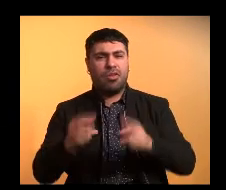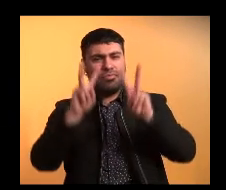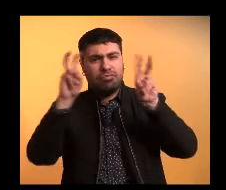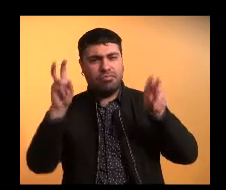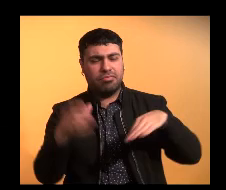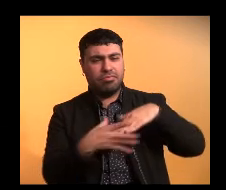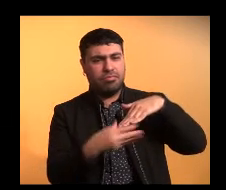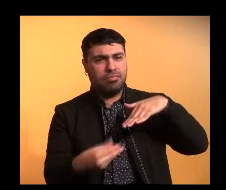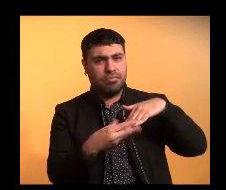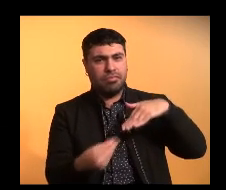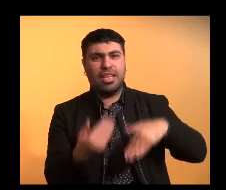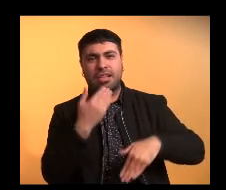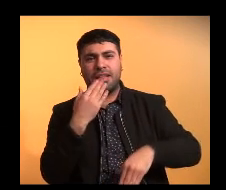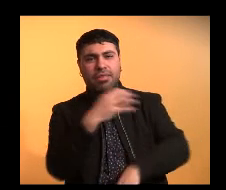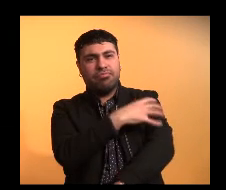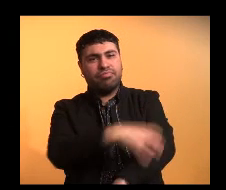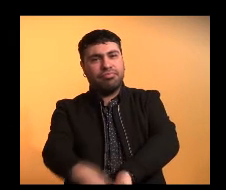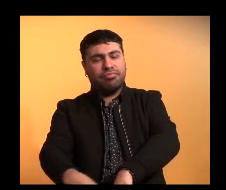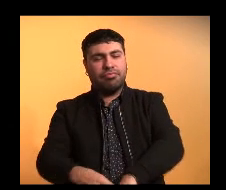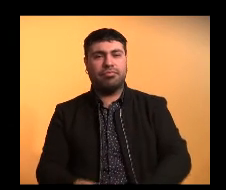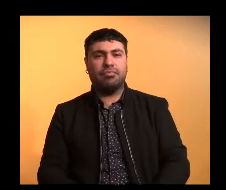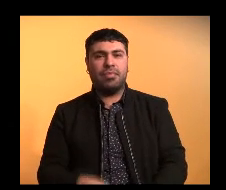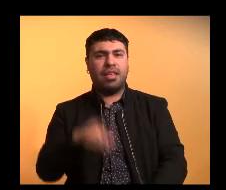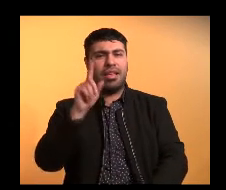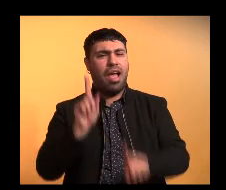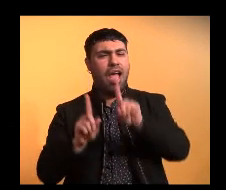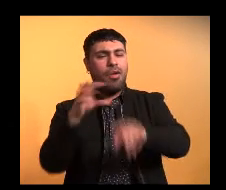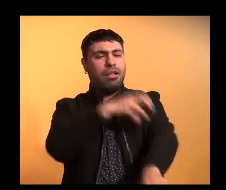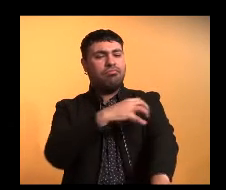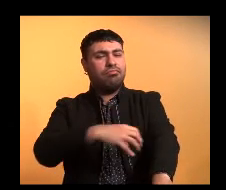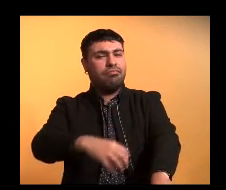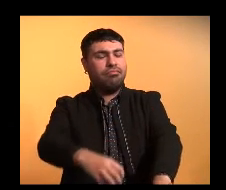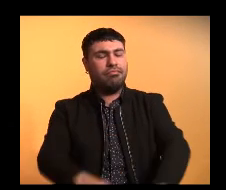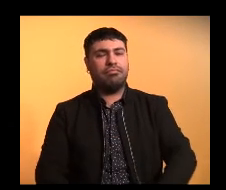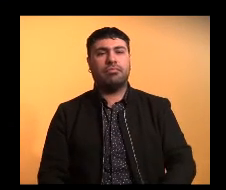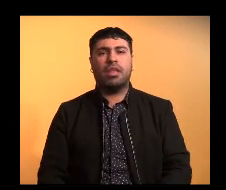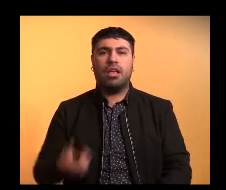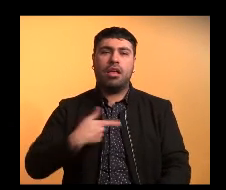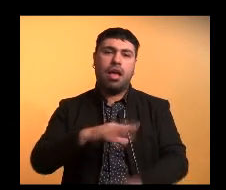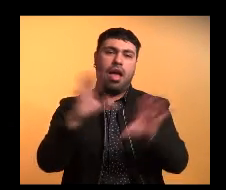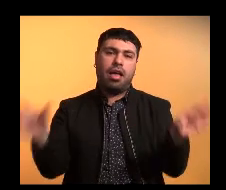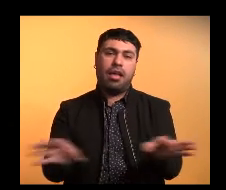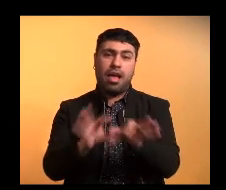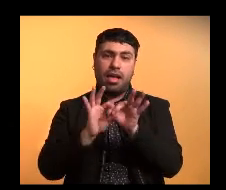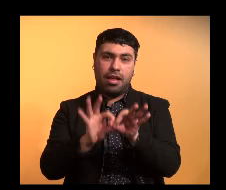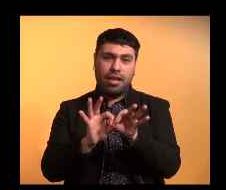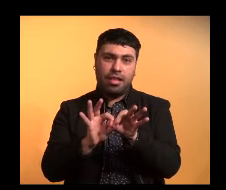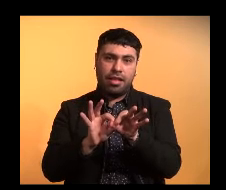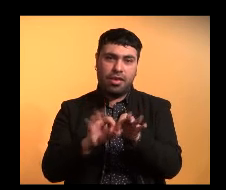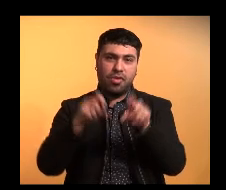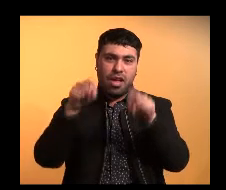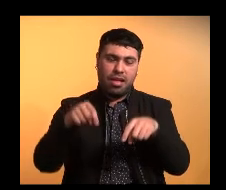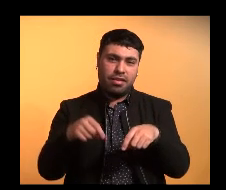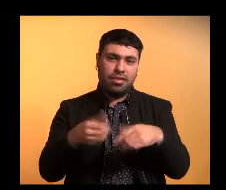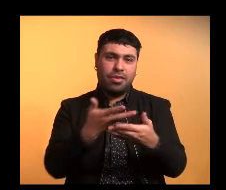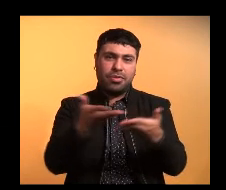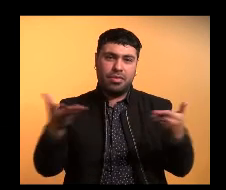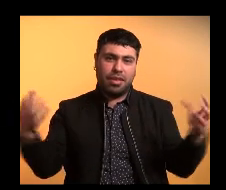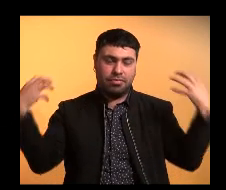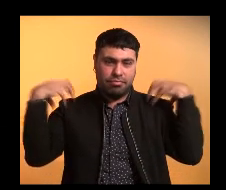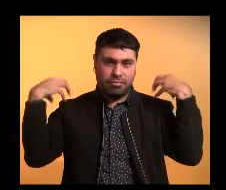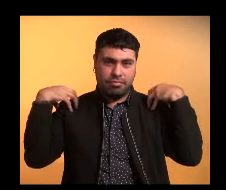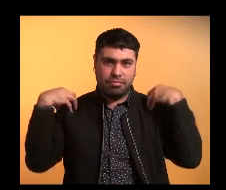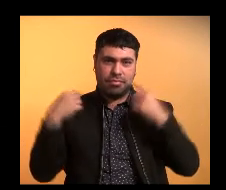de Chile continental y las islas oceánicas. Entonces agradezco la invitación, agradezco también al Centro Ideal, INACH, a